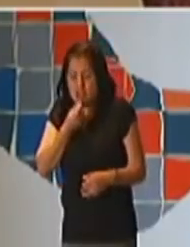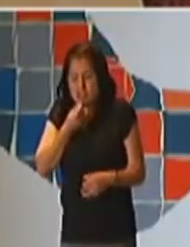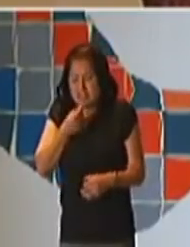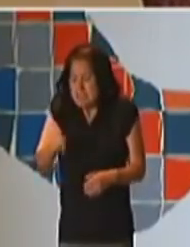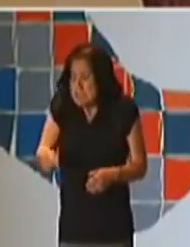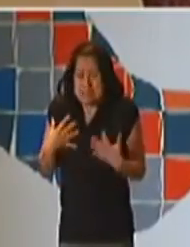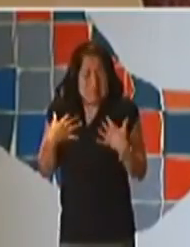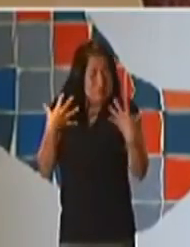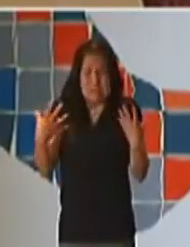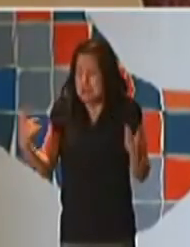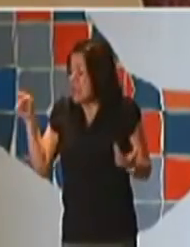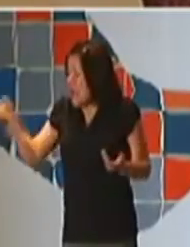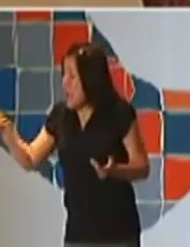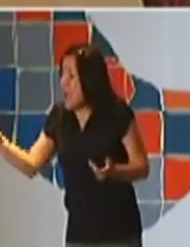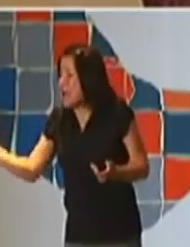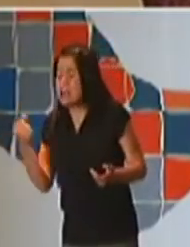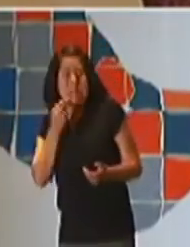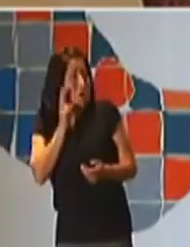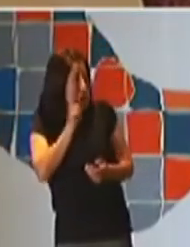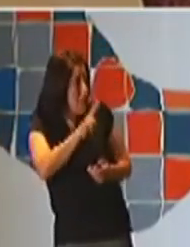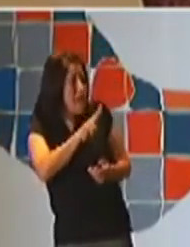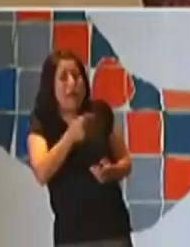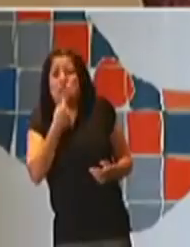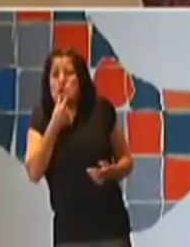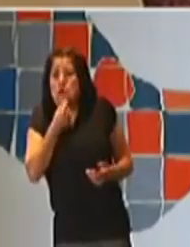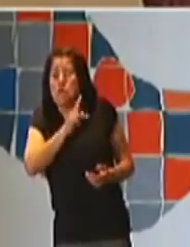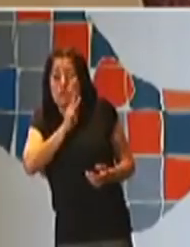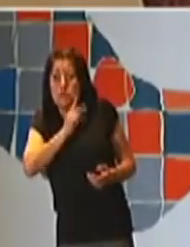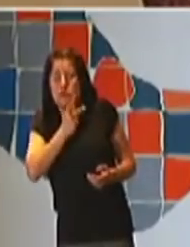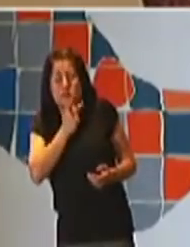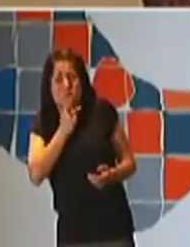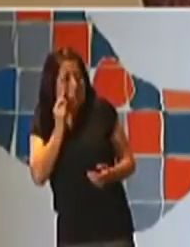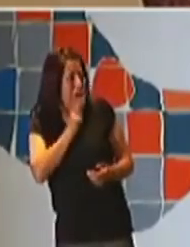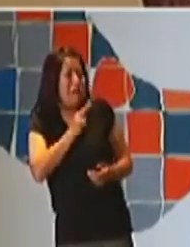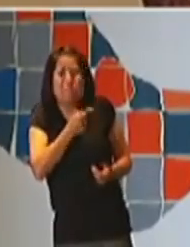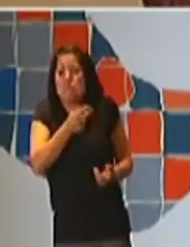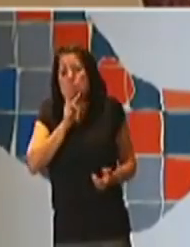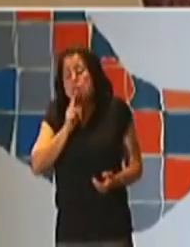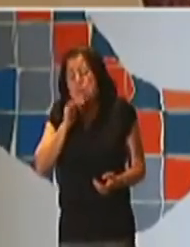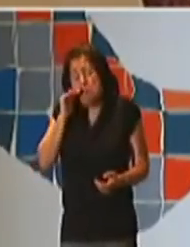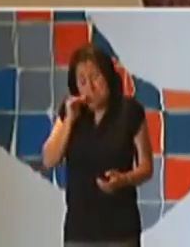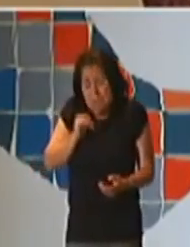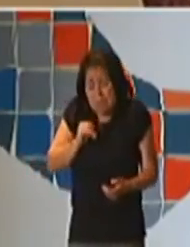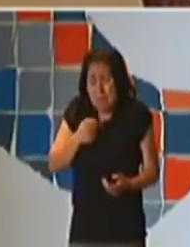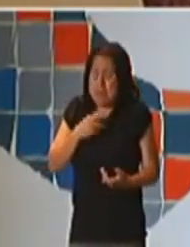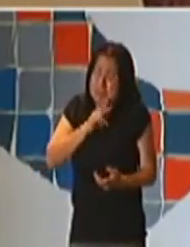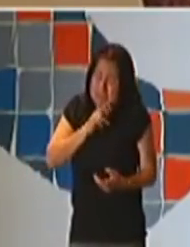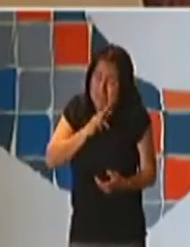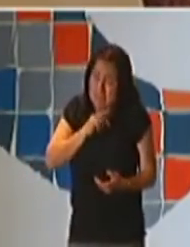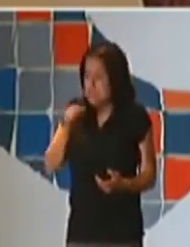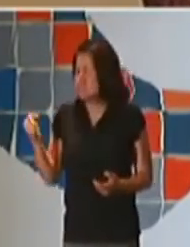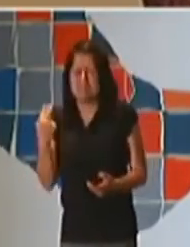quería salvar a su padre de la condenación eterna pero el muy ateo el muy tozudo no